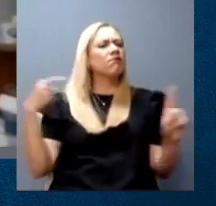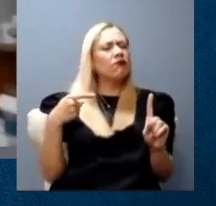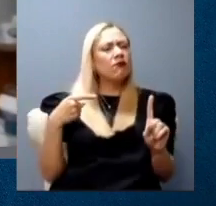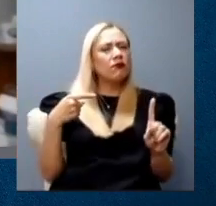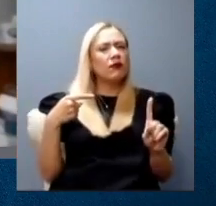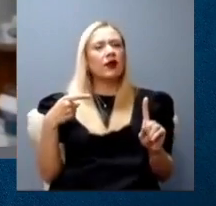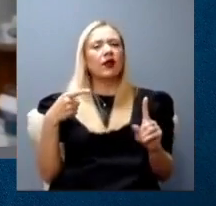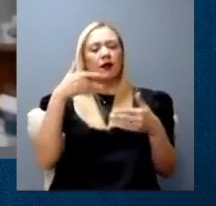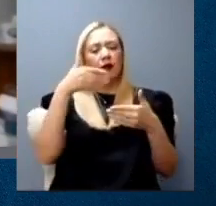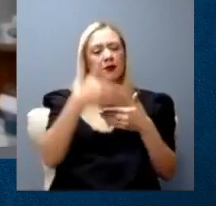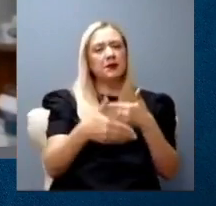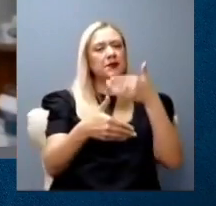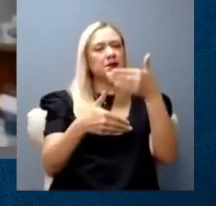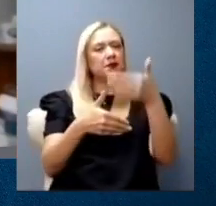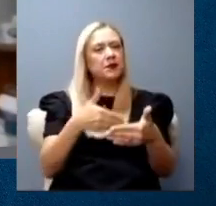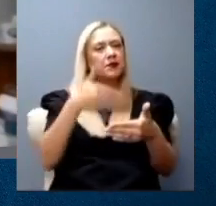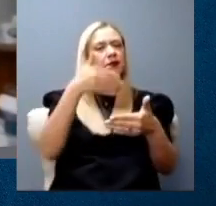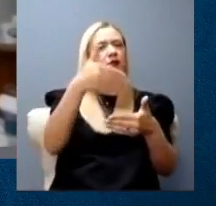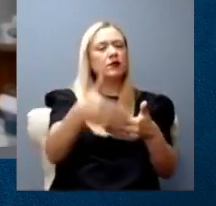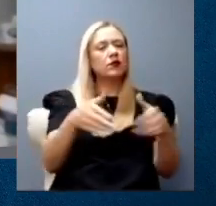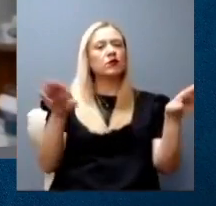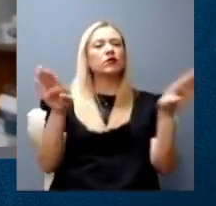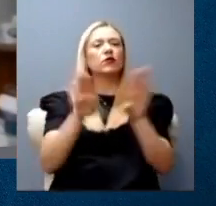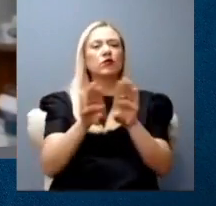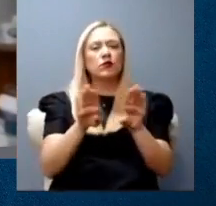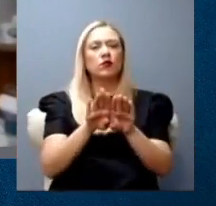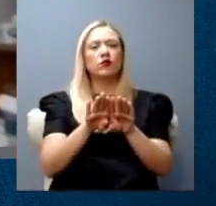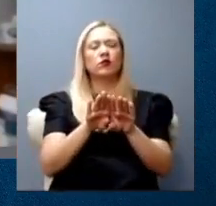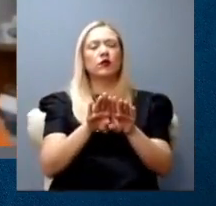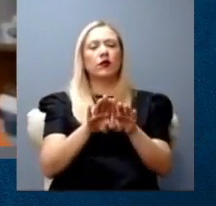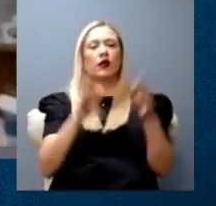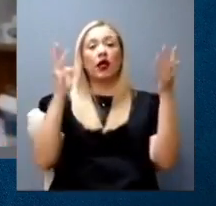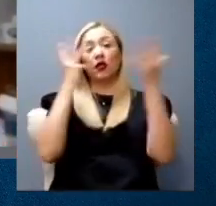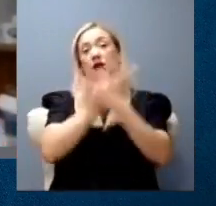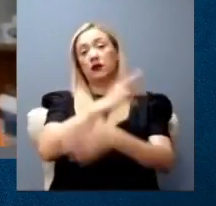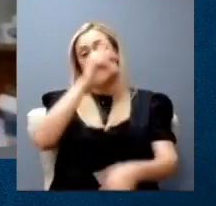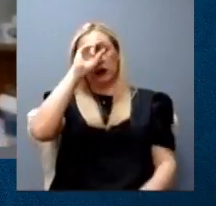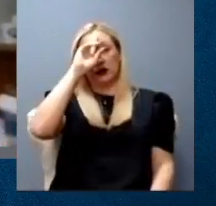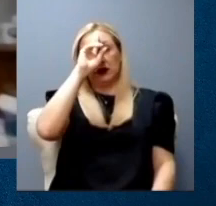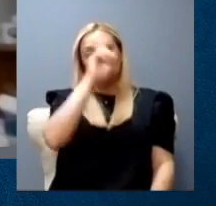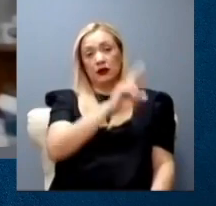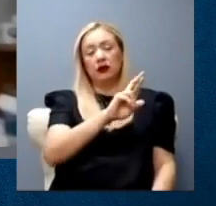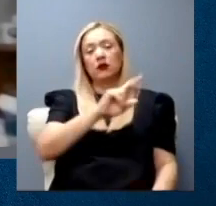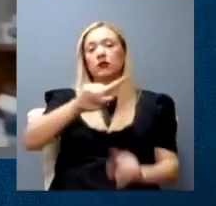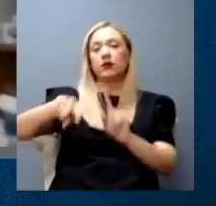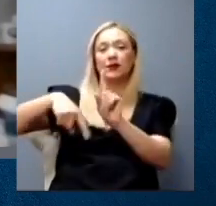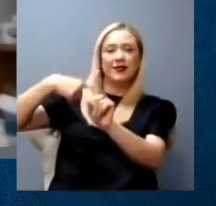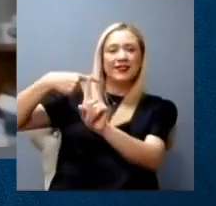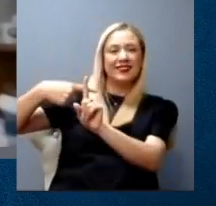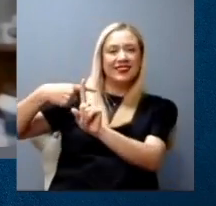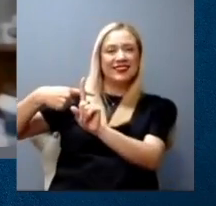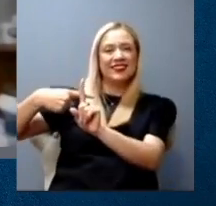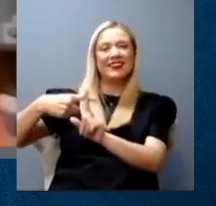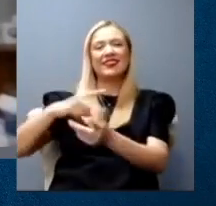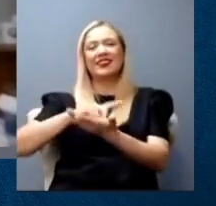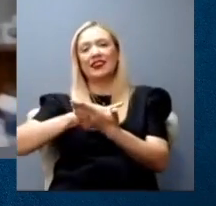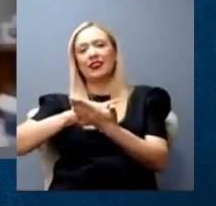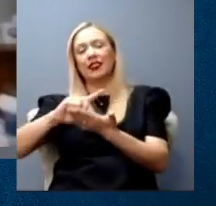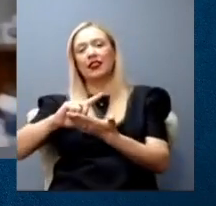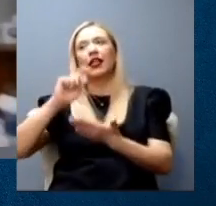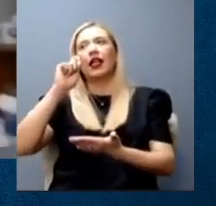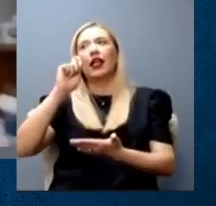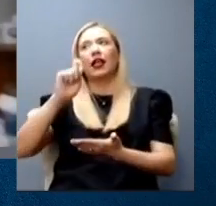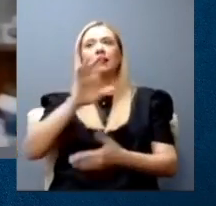ese proceso en que se van a reconocer y se van a positivizar propiamente los derechos en un